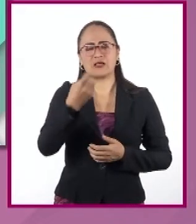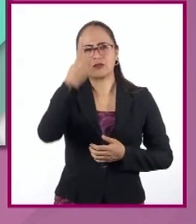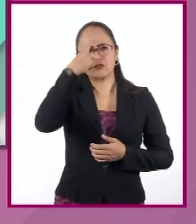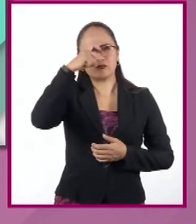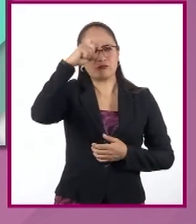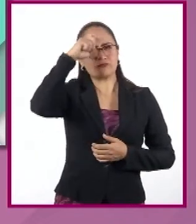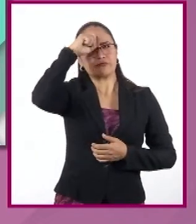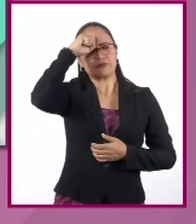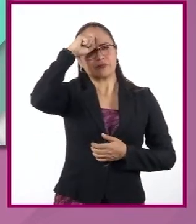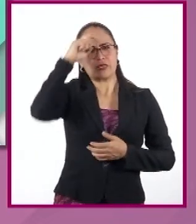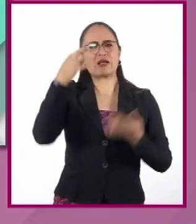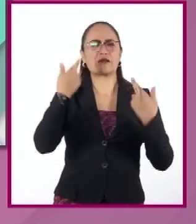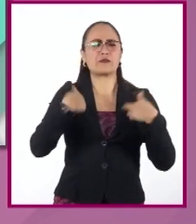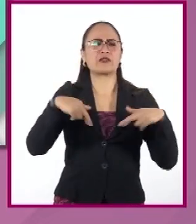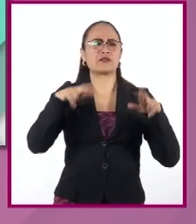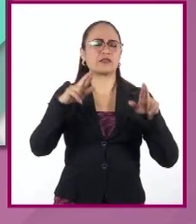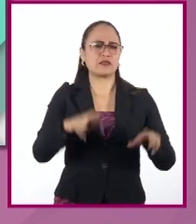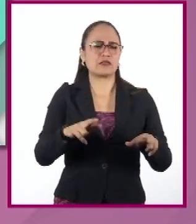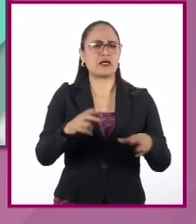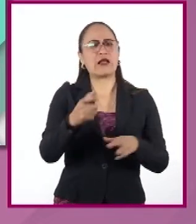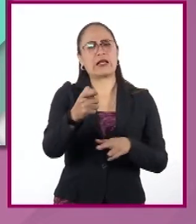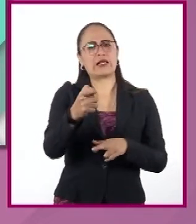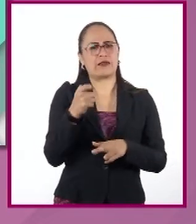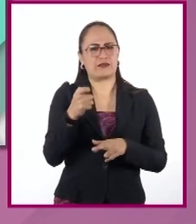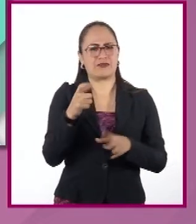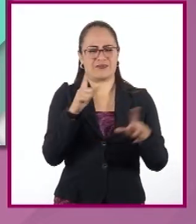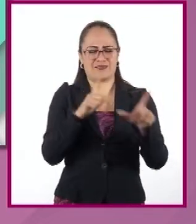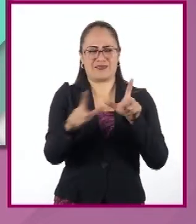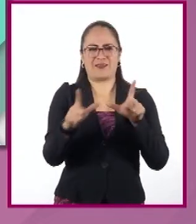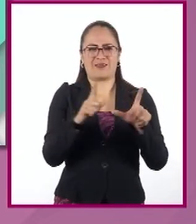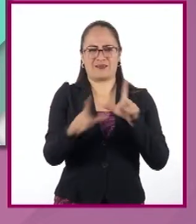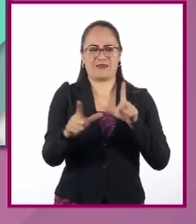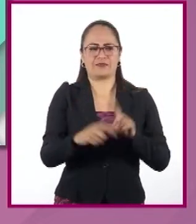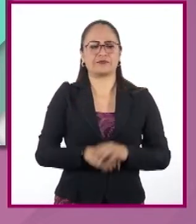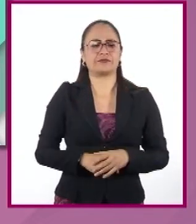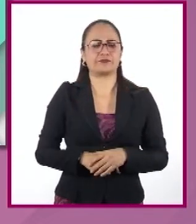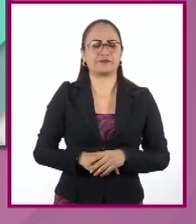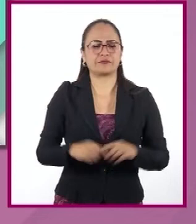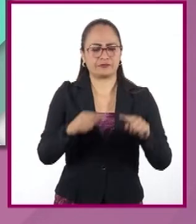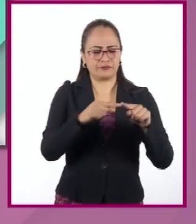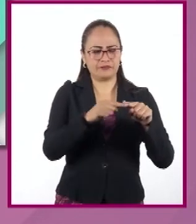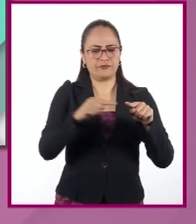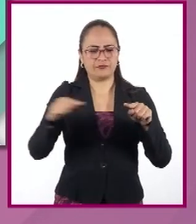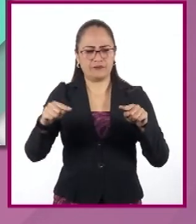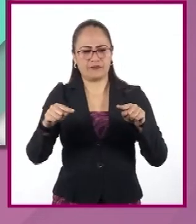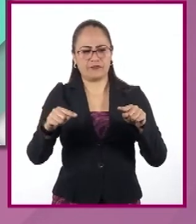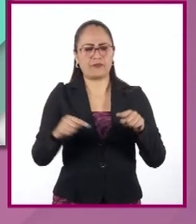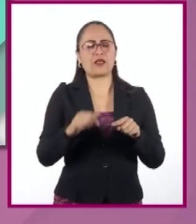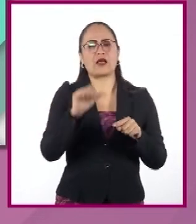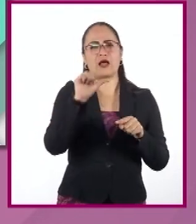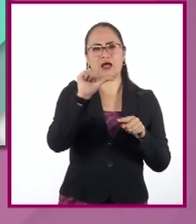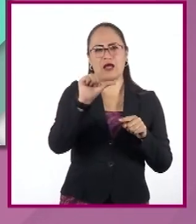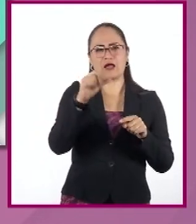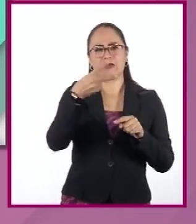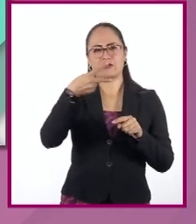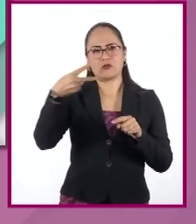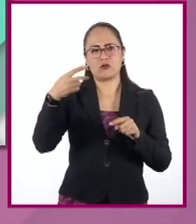podemos representar con la letra X. Medida del ángulo A igual a X.